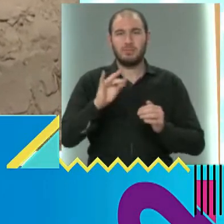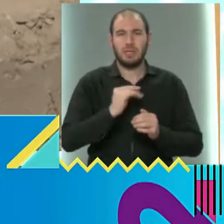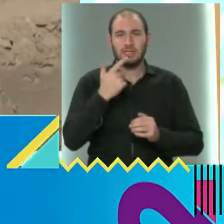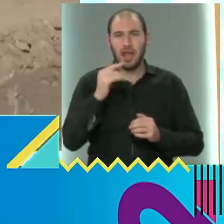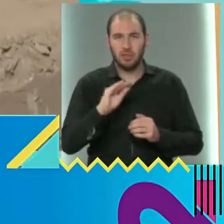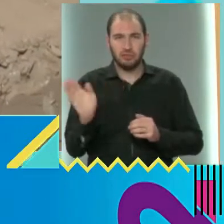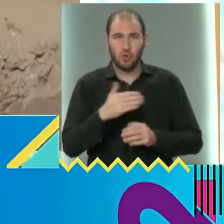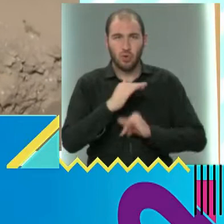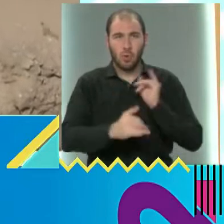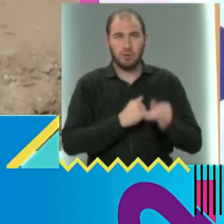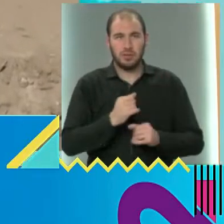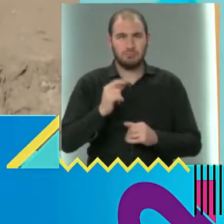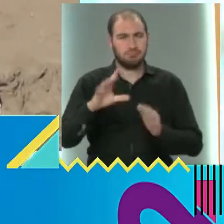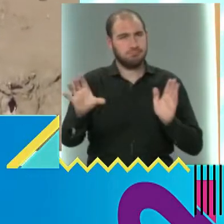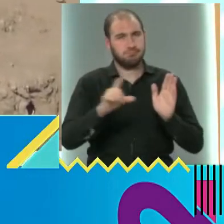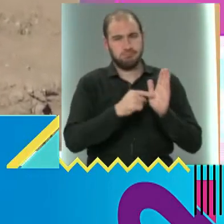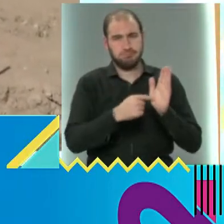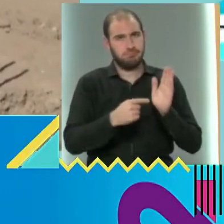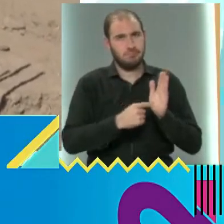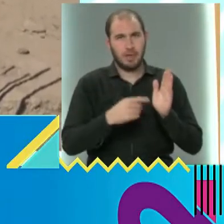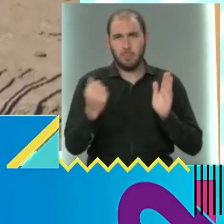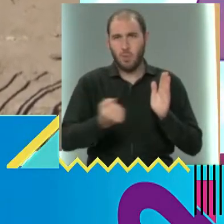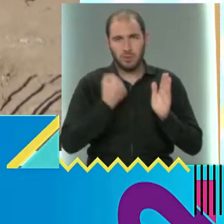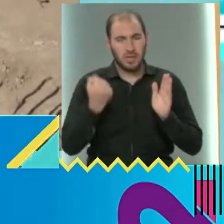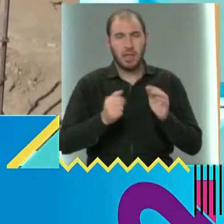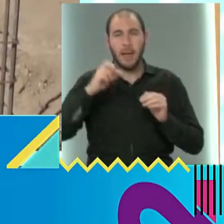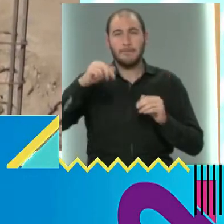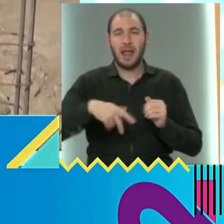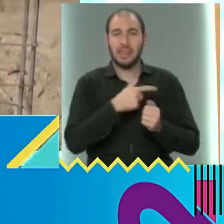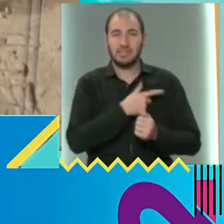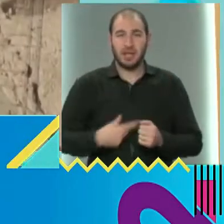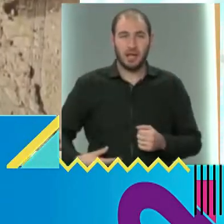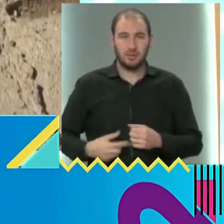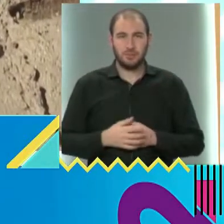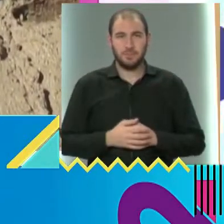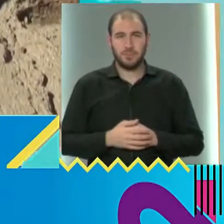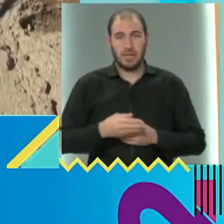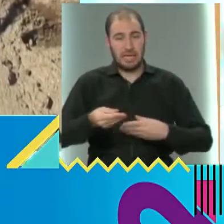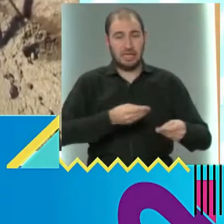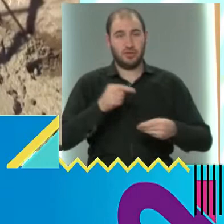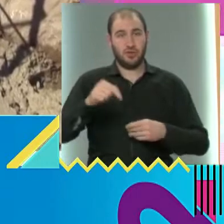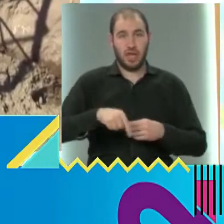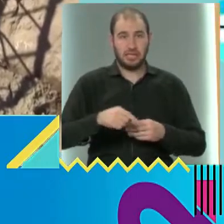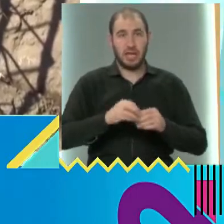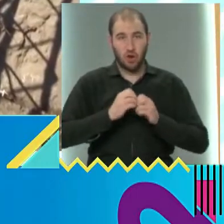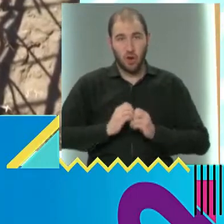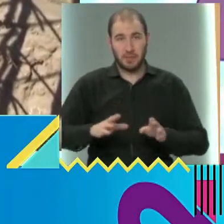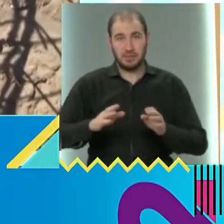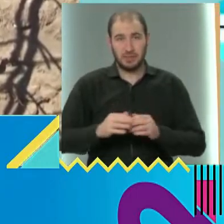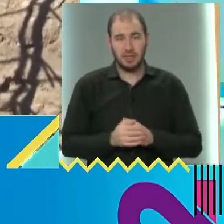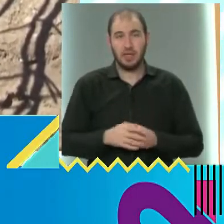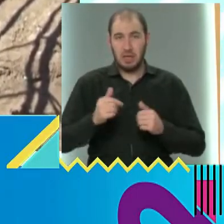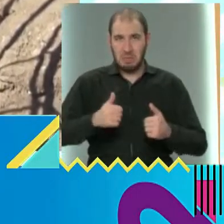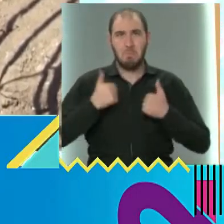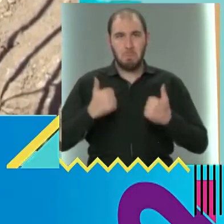legisladores. Tengamos en cuenta esta situación. Una política de Estado que, si esta gestión la inició y que es